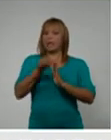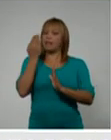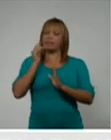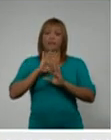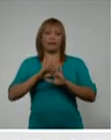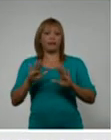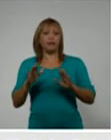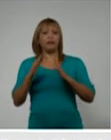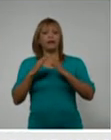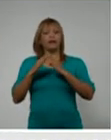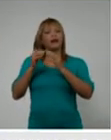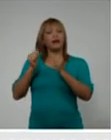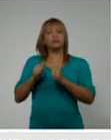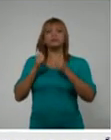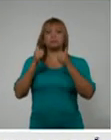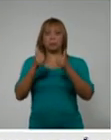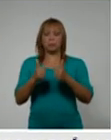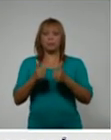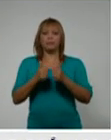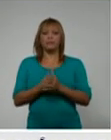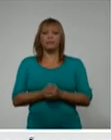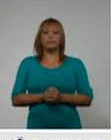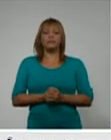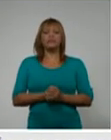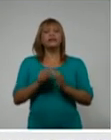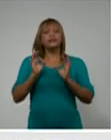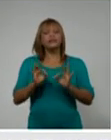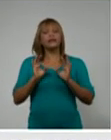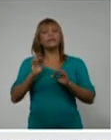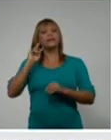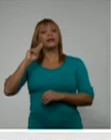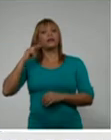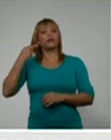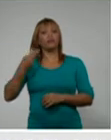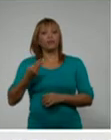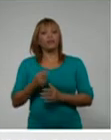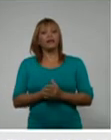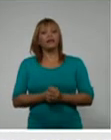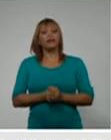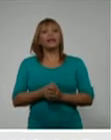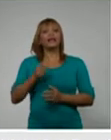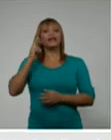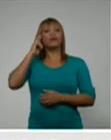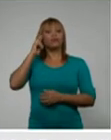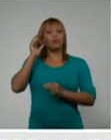encuentran recuperados. Siempre recordamos lo que explicamos aquí en una ocasión